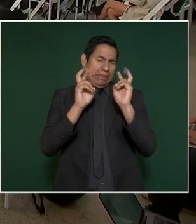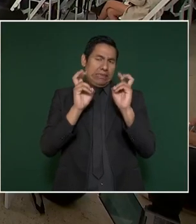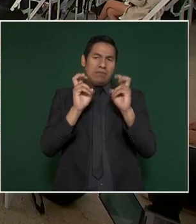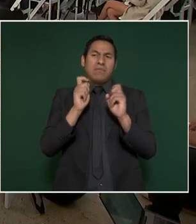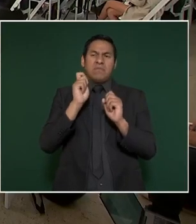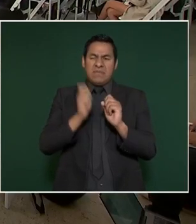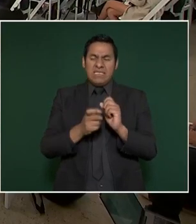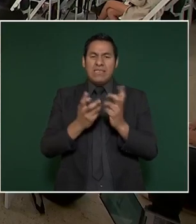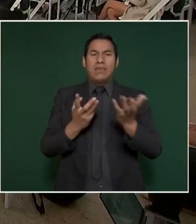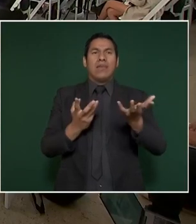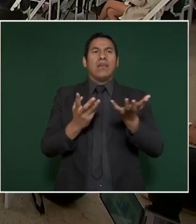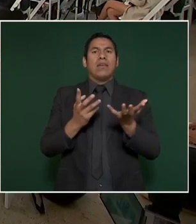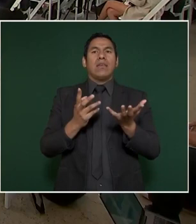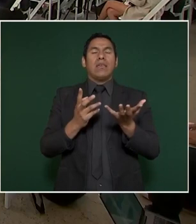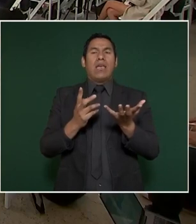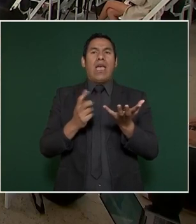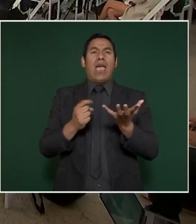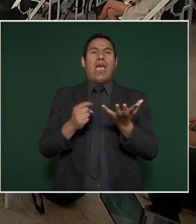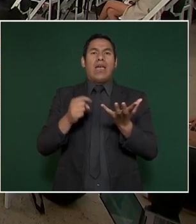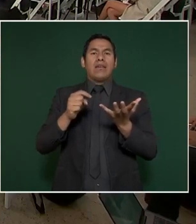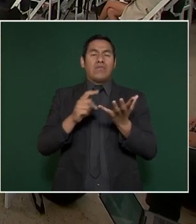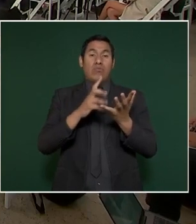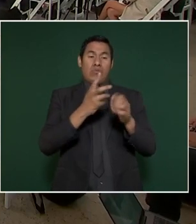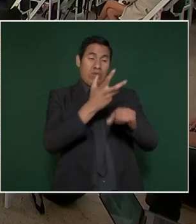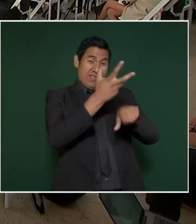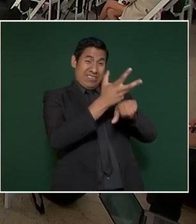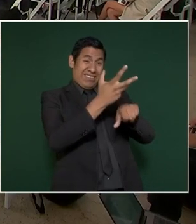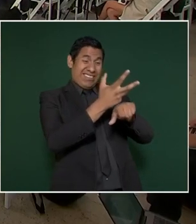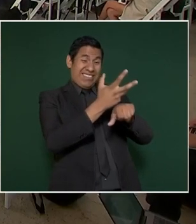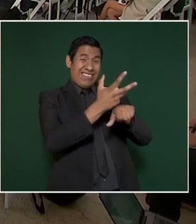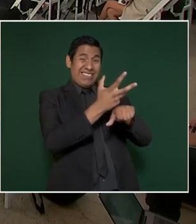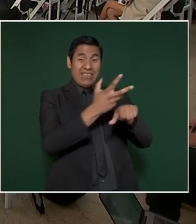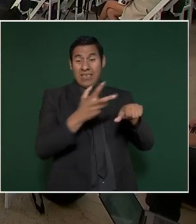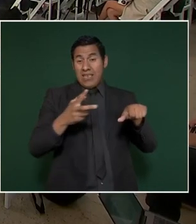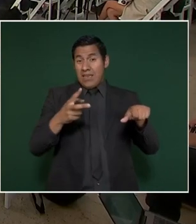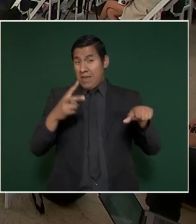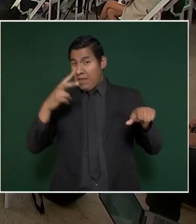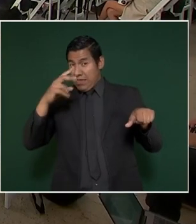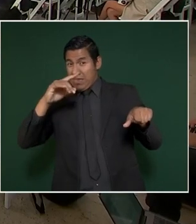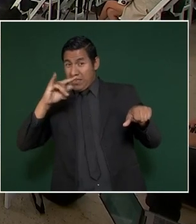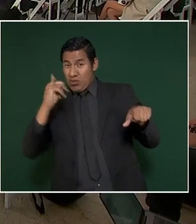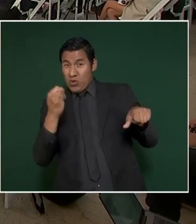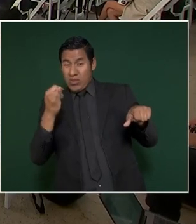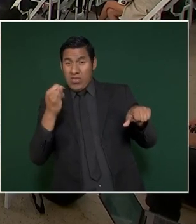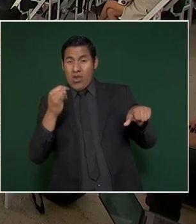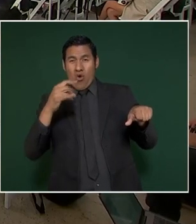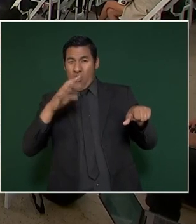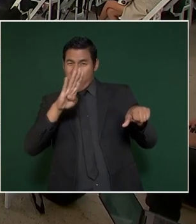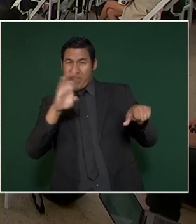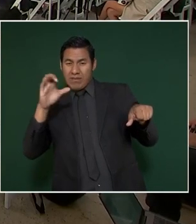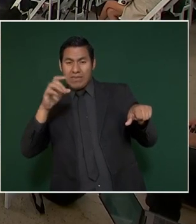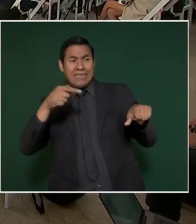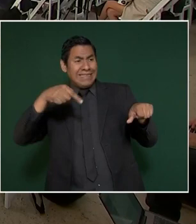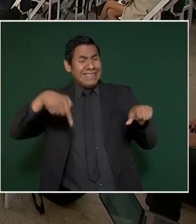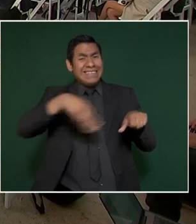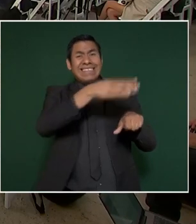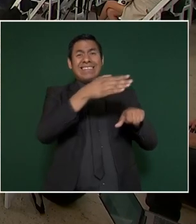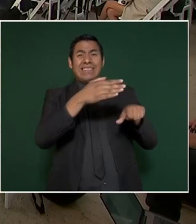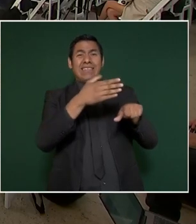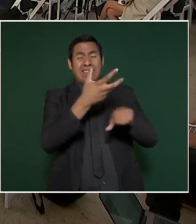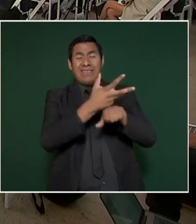estrategia para mejorar los tiempos de cruce de trabajadores y estudiantes transfronterizos que tardan